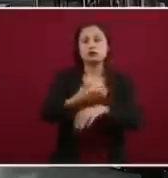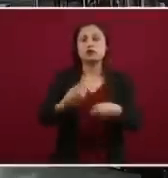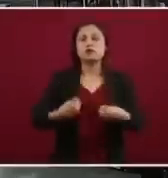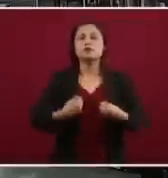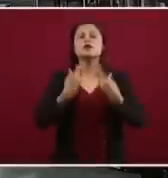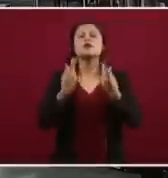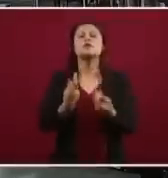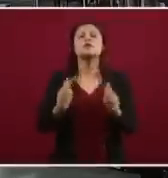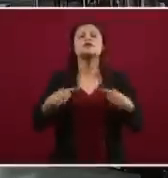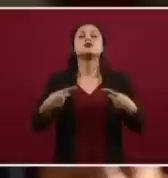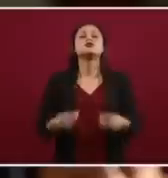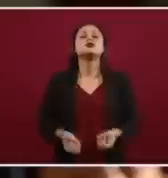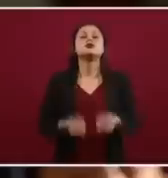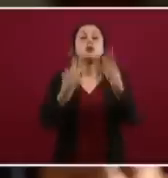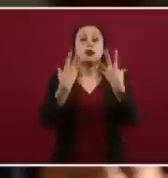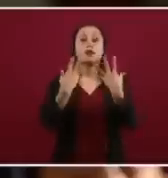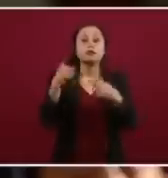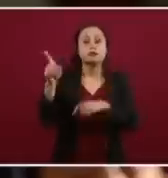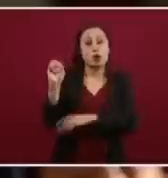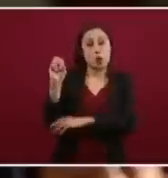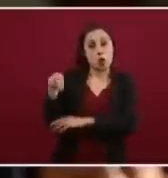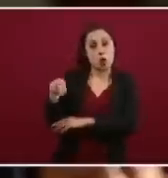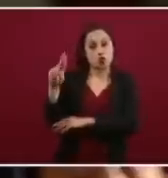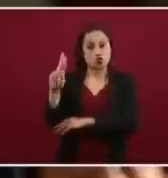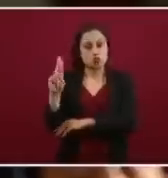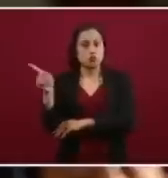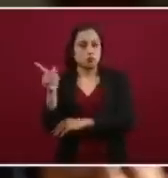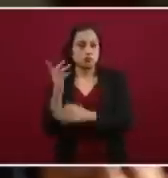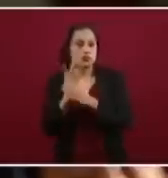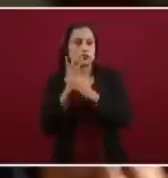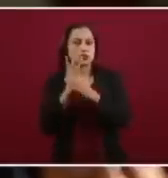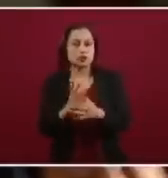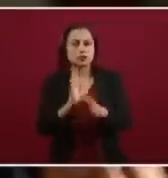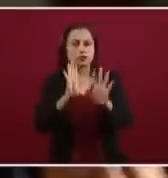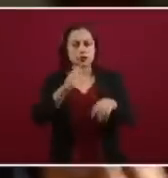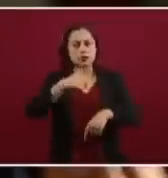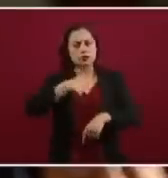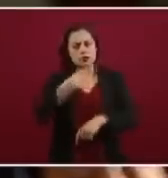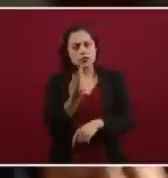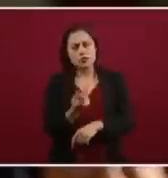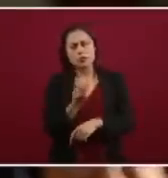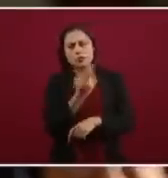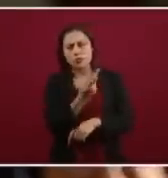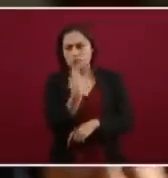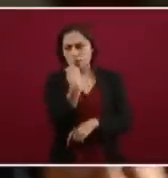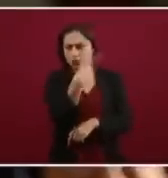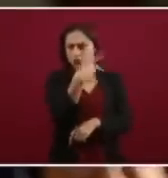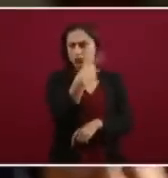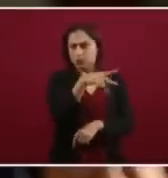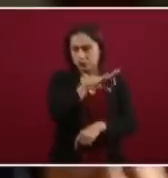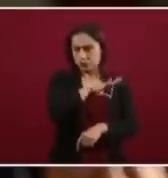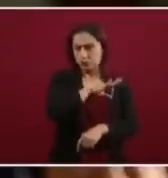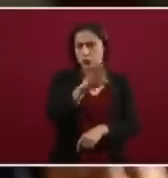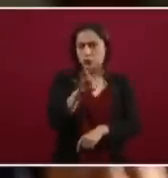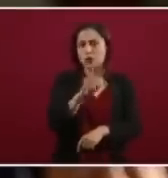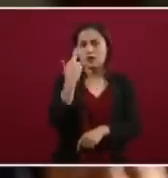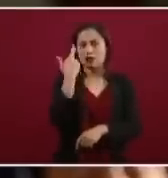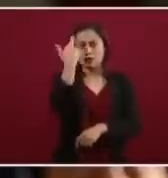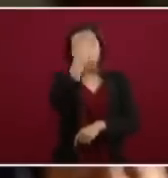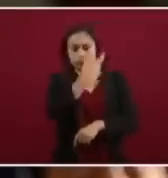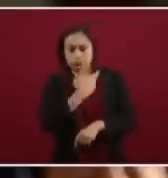su gobierno a que se revisen los criterios de despliegue de la Guardia Nacional? Y en ese mismo